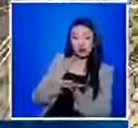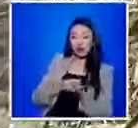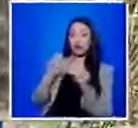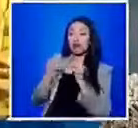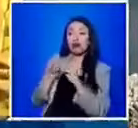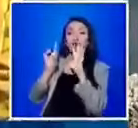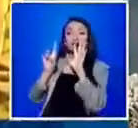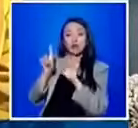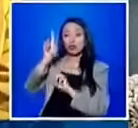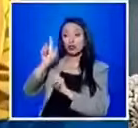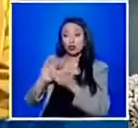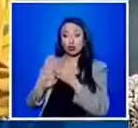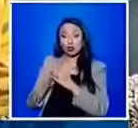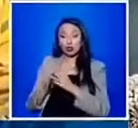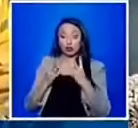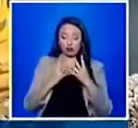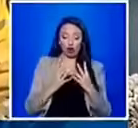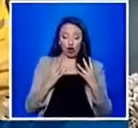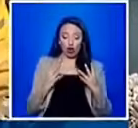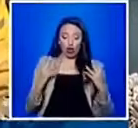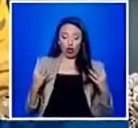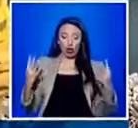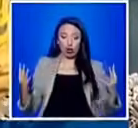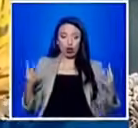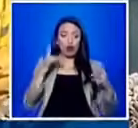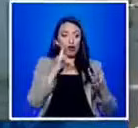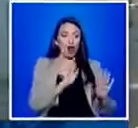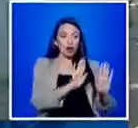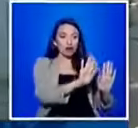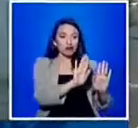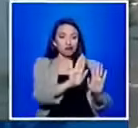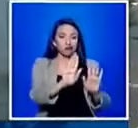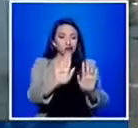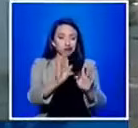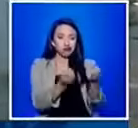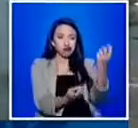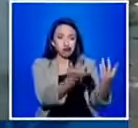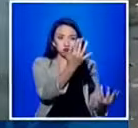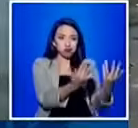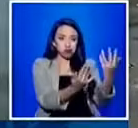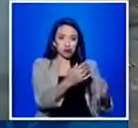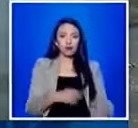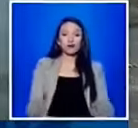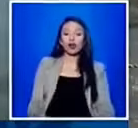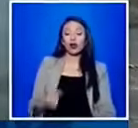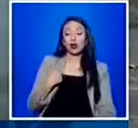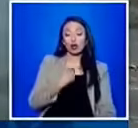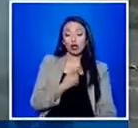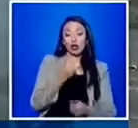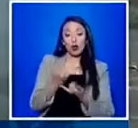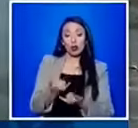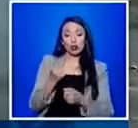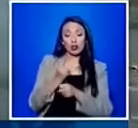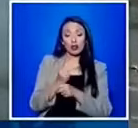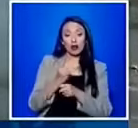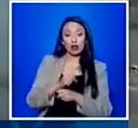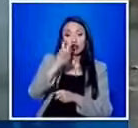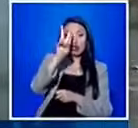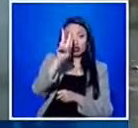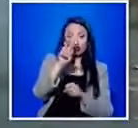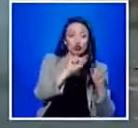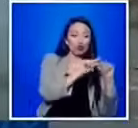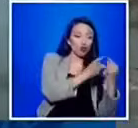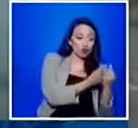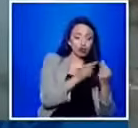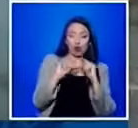6 comuneros han formado un cordón para impedir que las llamas se expandan. Se dispuso que vamos a hacer dos frentes de trabajo.